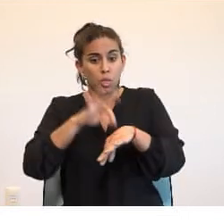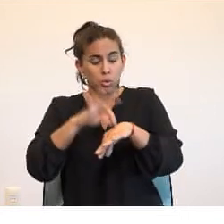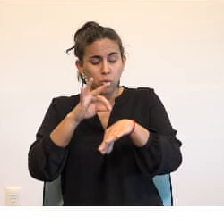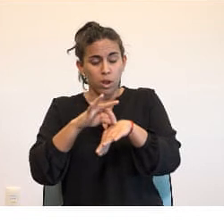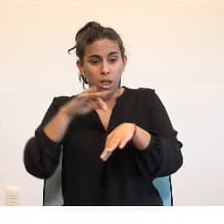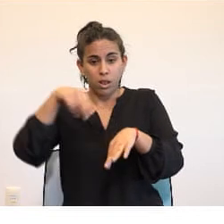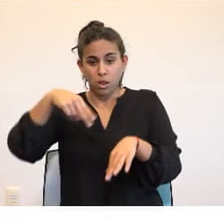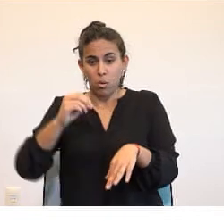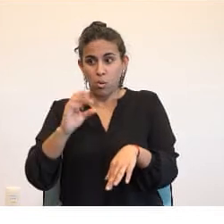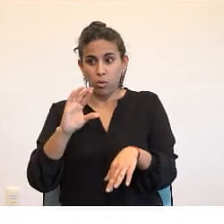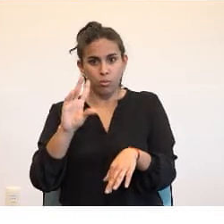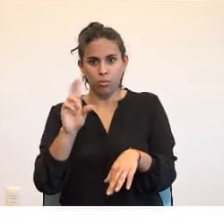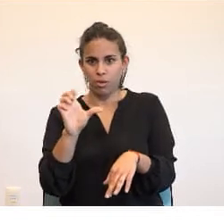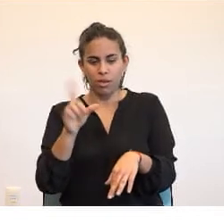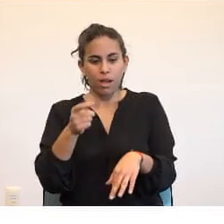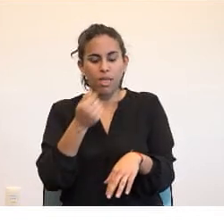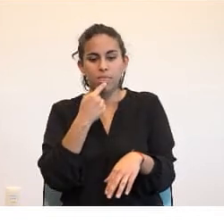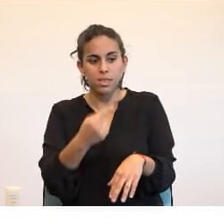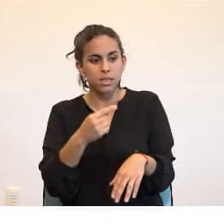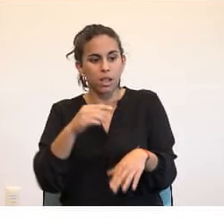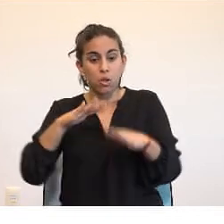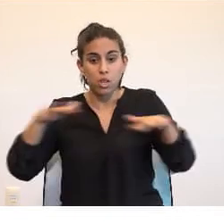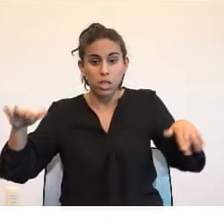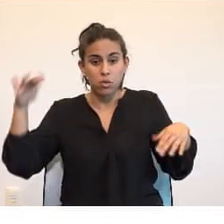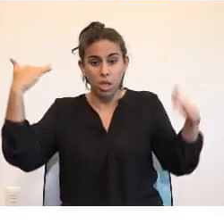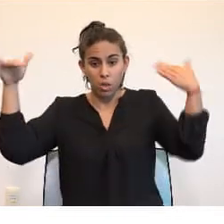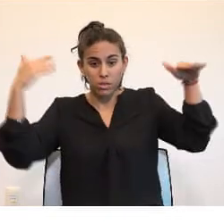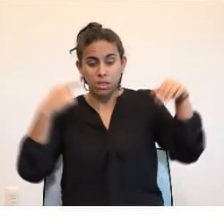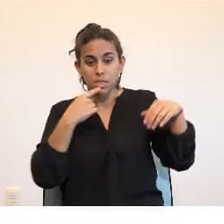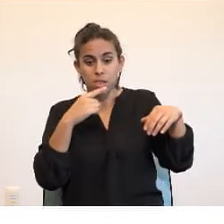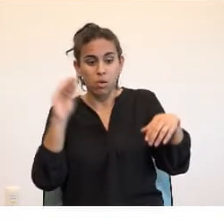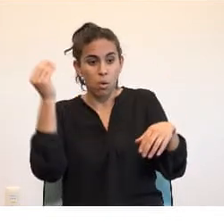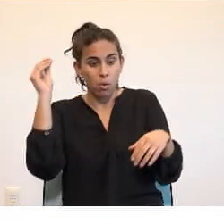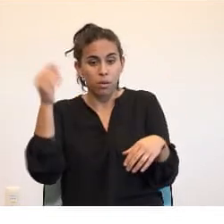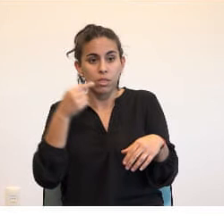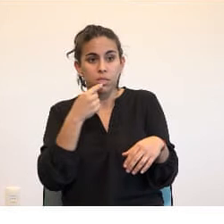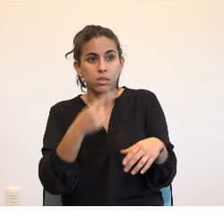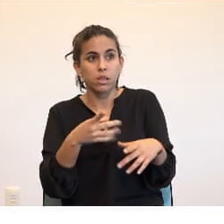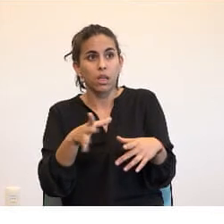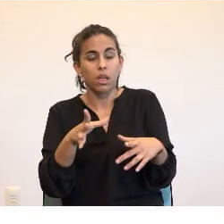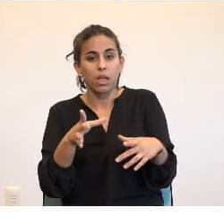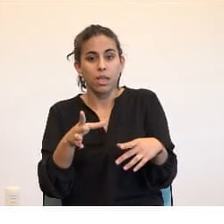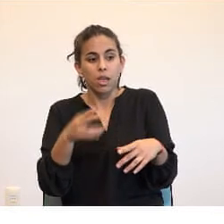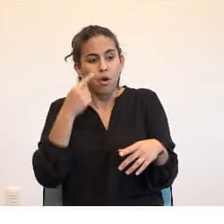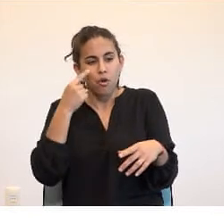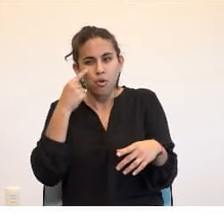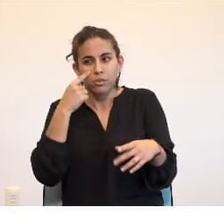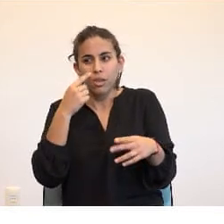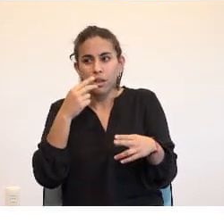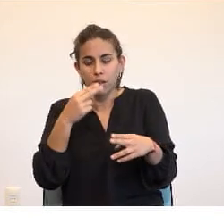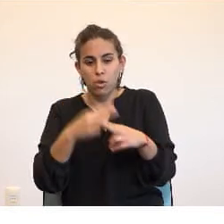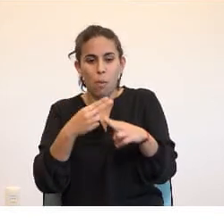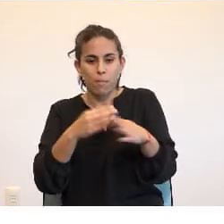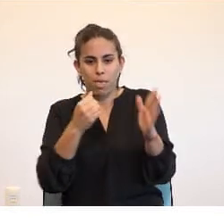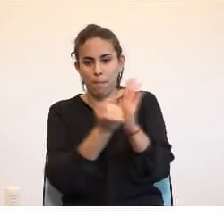que nuestros niños, nuestros jóvenes, conocen más nombres de plantas, más nombres, perdón, de marcas comerciales que de plantas.